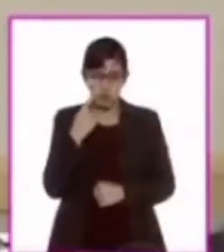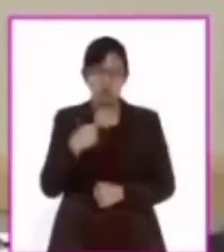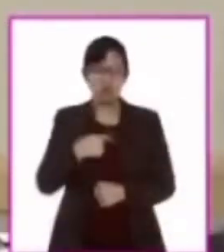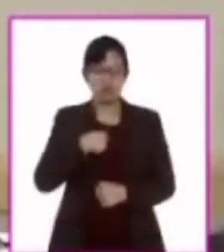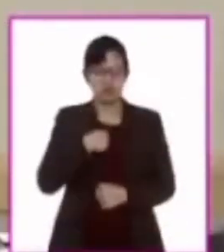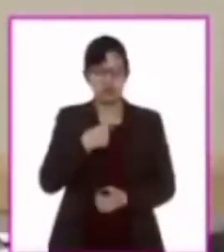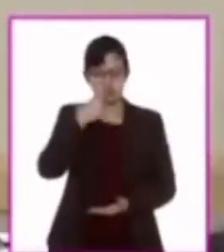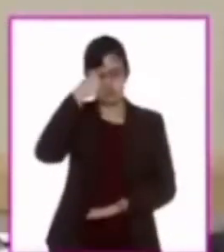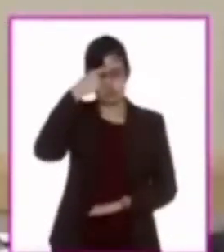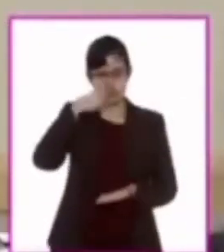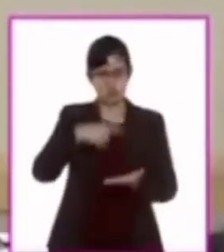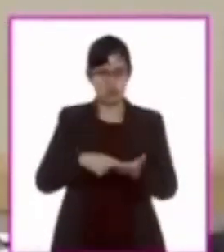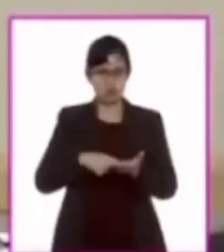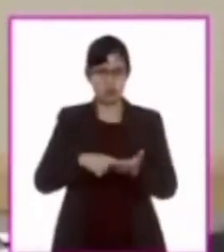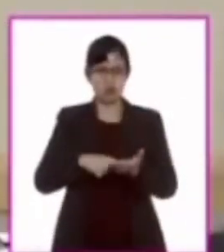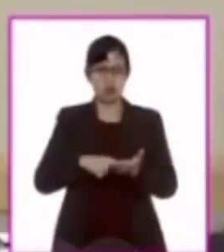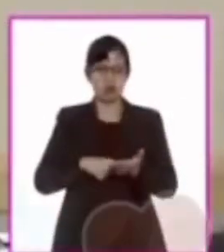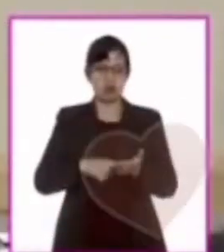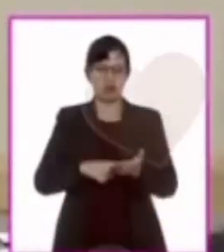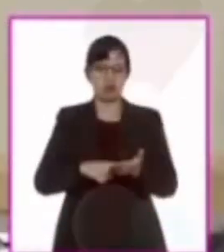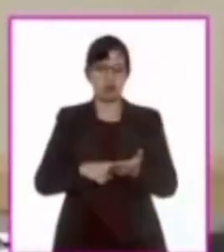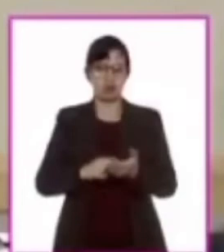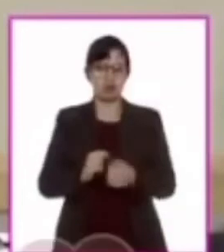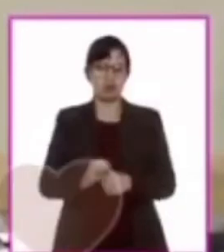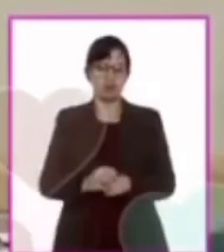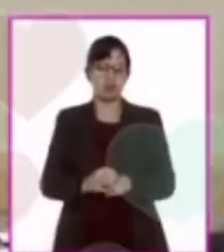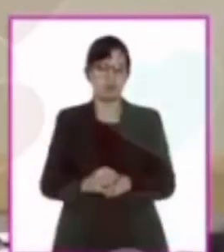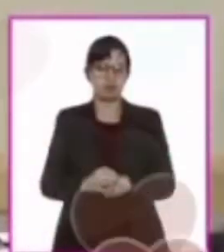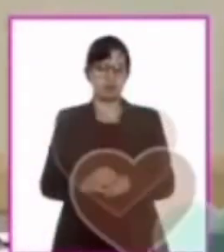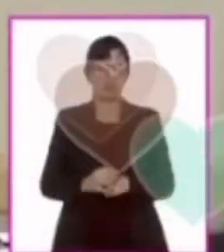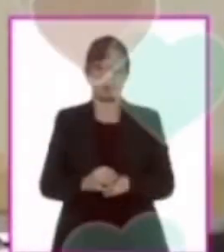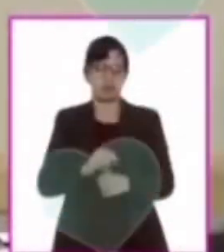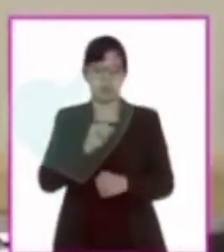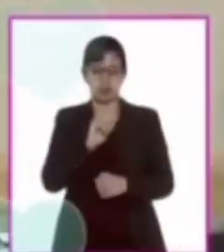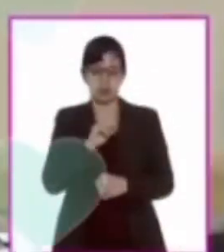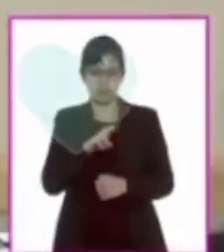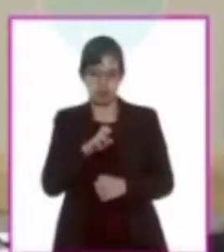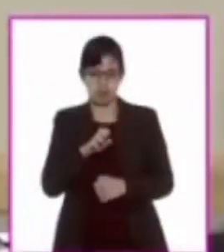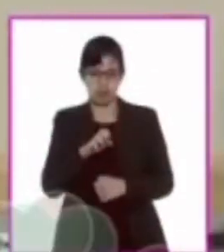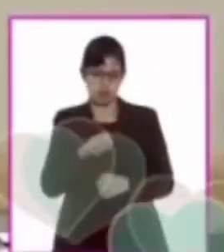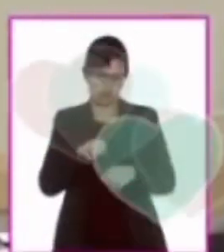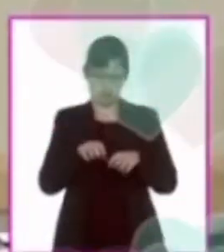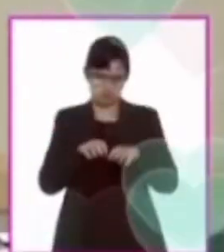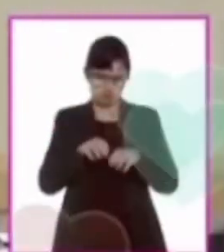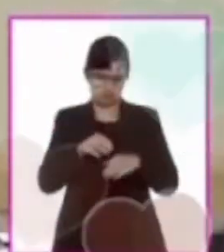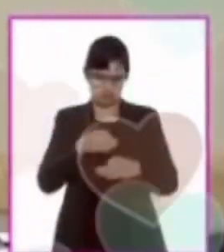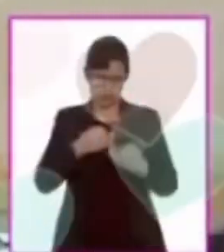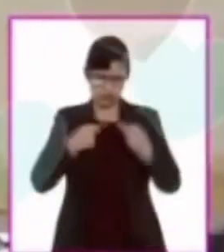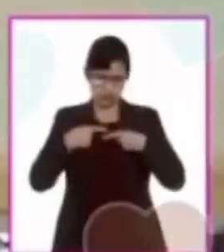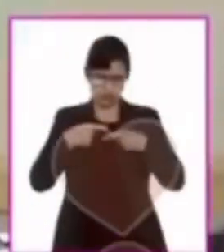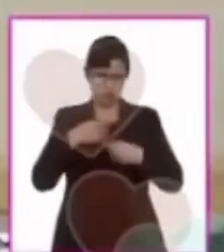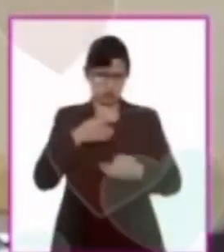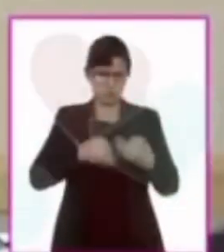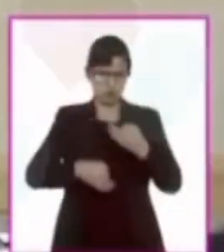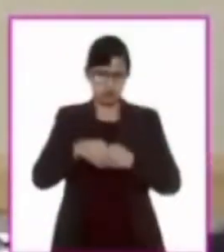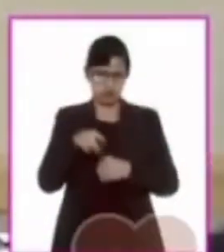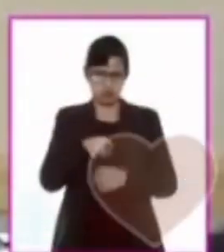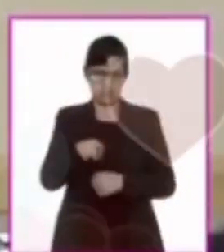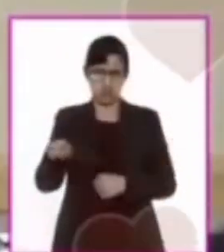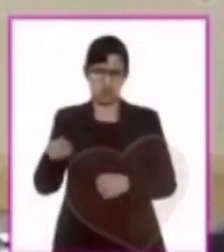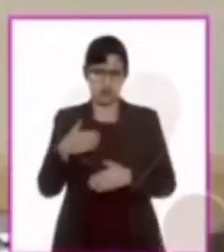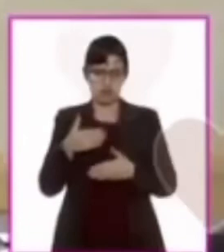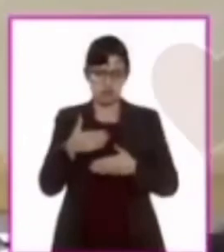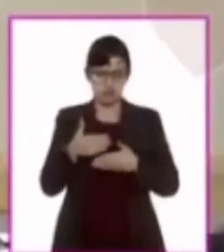volver a entregarles pienso en el ine como este colectivo al hacer los ciudadanos un